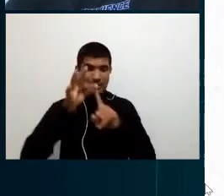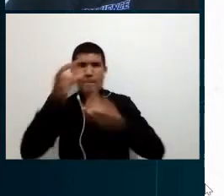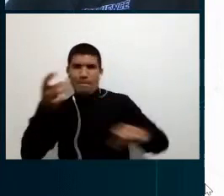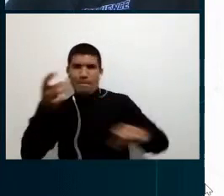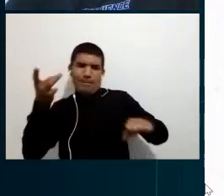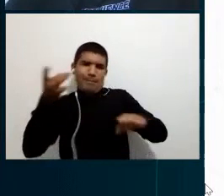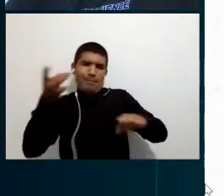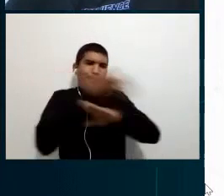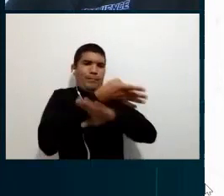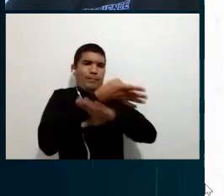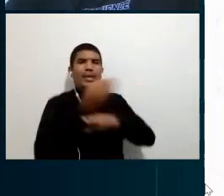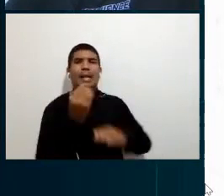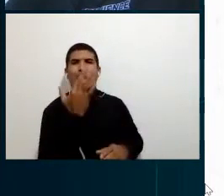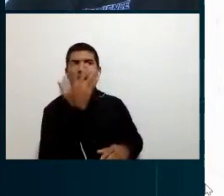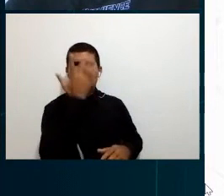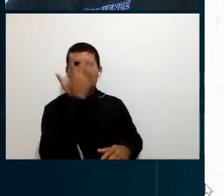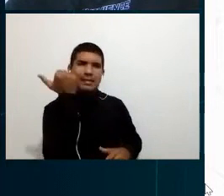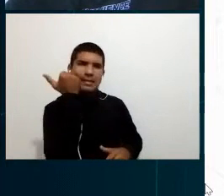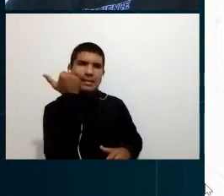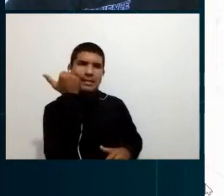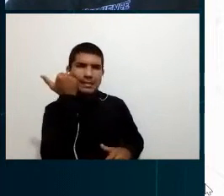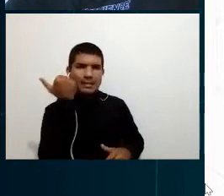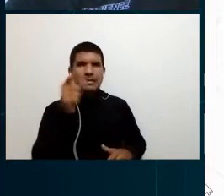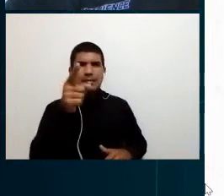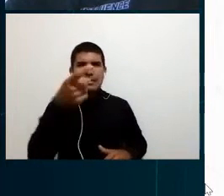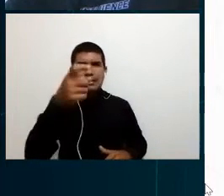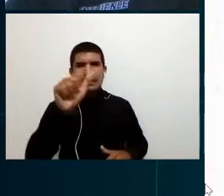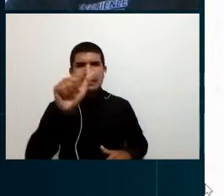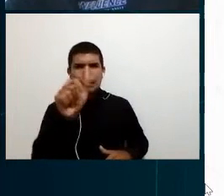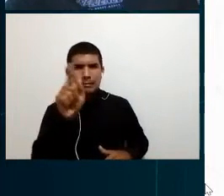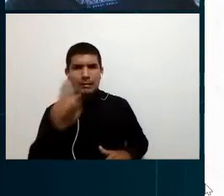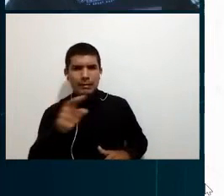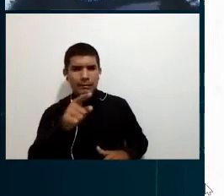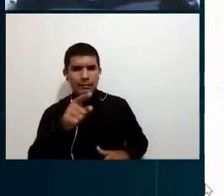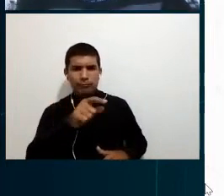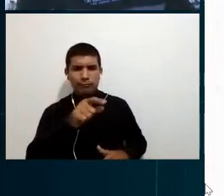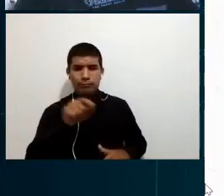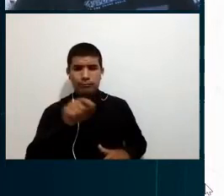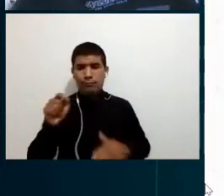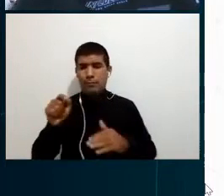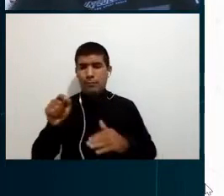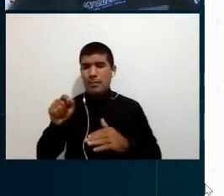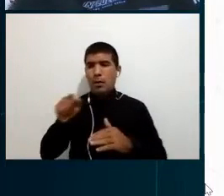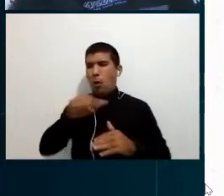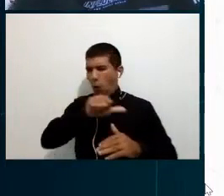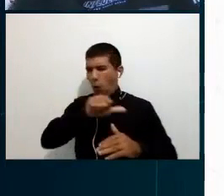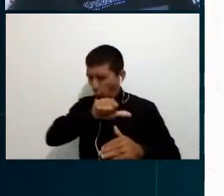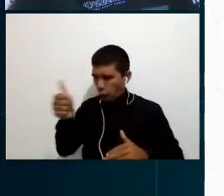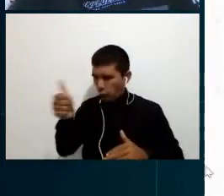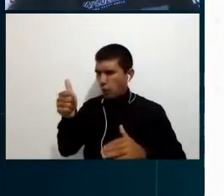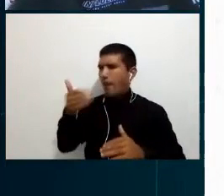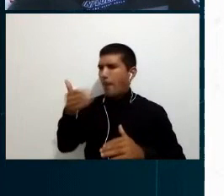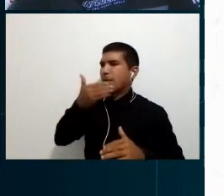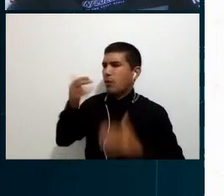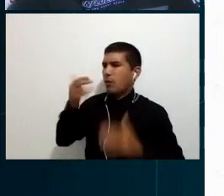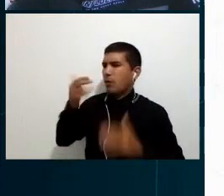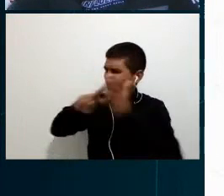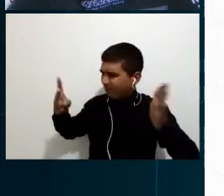Entonces, es por ahí por donde empiezan a generarse